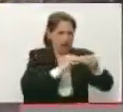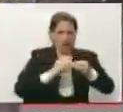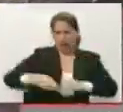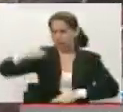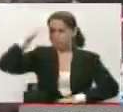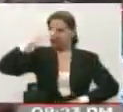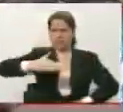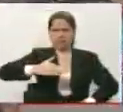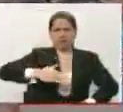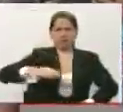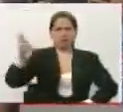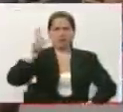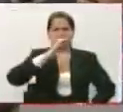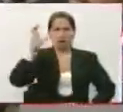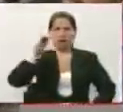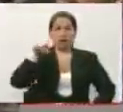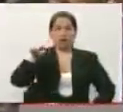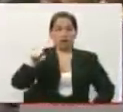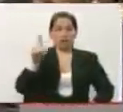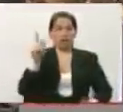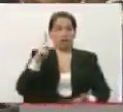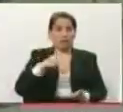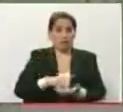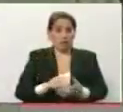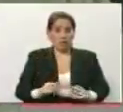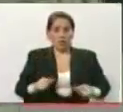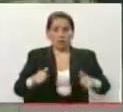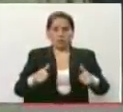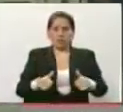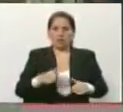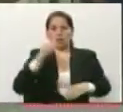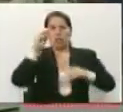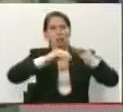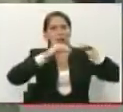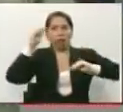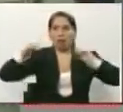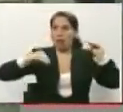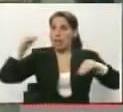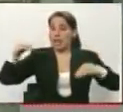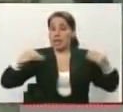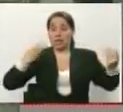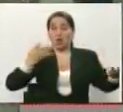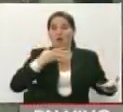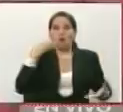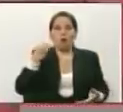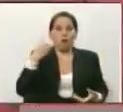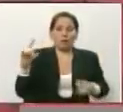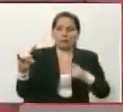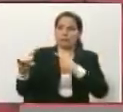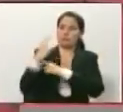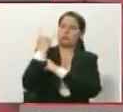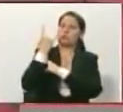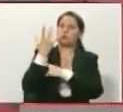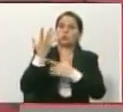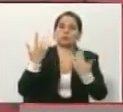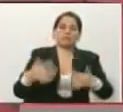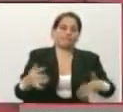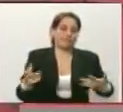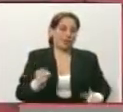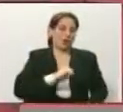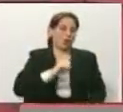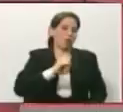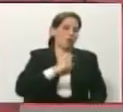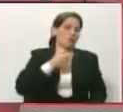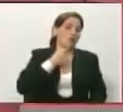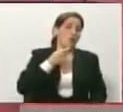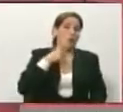Caracas, desde ahí. Y de ahí comenzamos a convencer y nos dimos cuenta que se llevaron muchachos engañados, son tan cobardes. Mire, yo